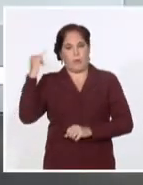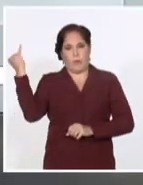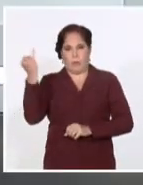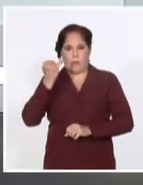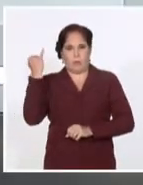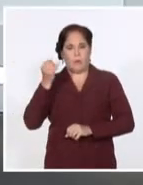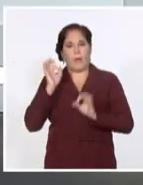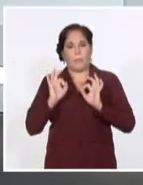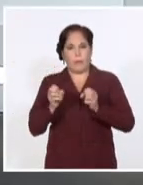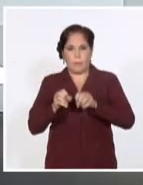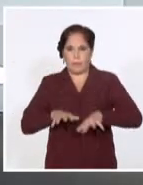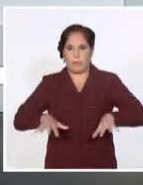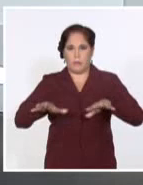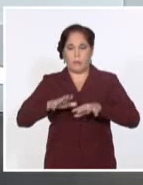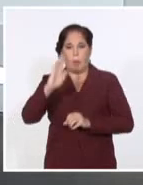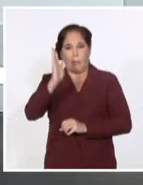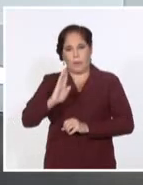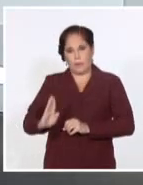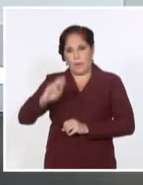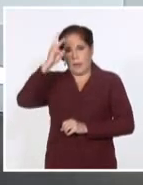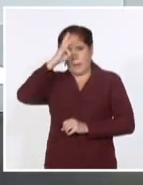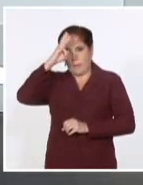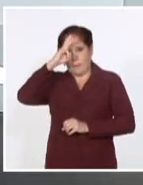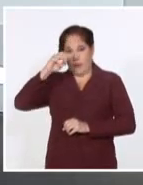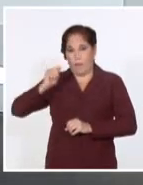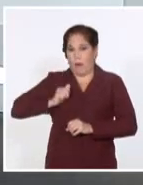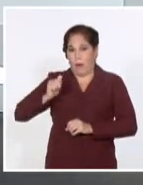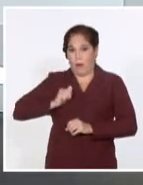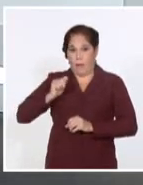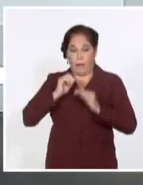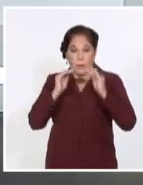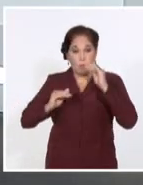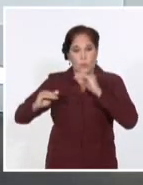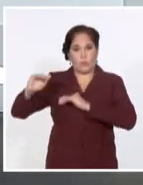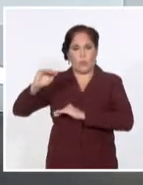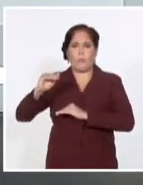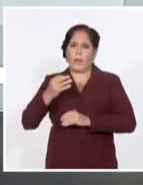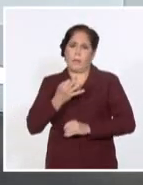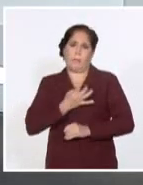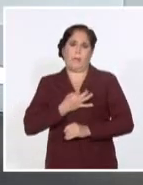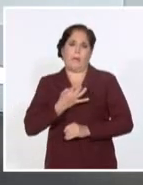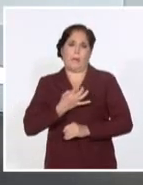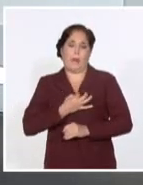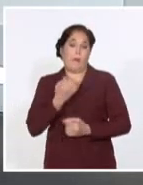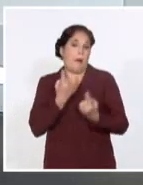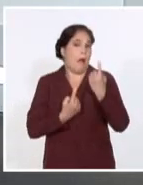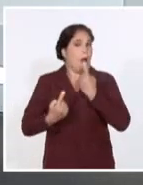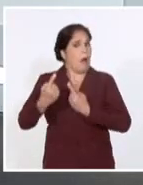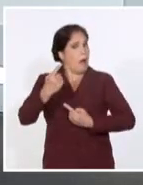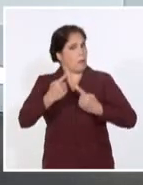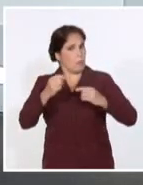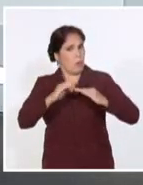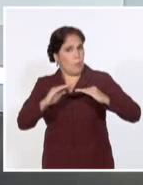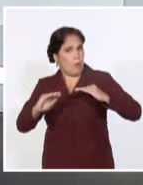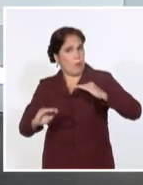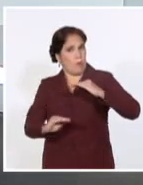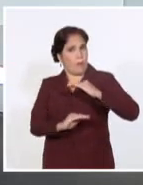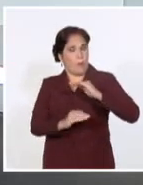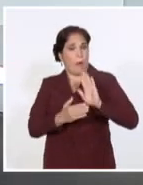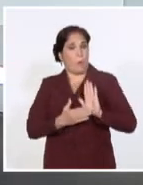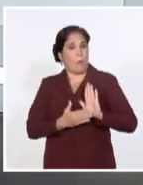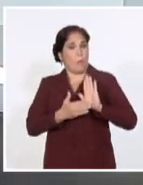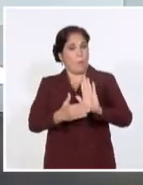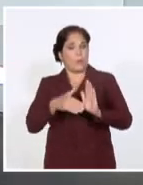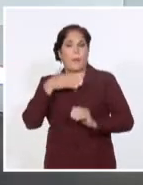mismo y G naciones como Brasil México y Canadá nos superan ampliamente incluso diría que algunas que quedaron por debajo muestran hoy una